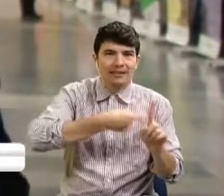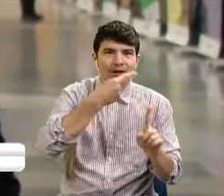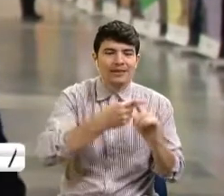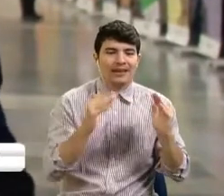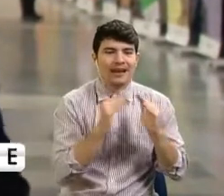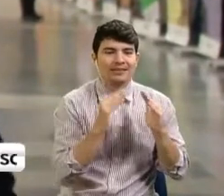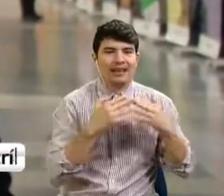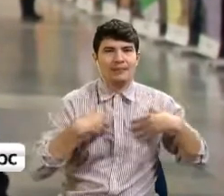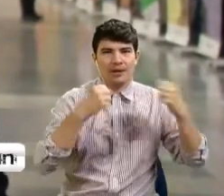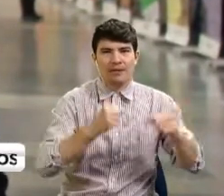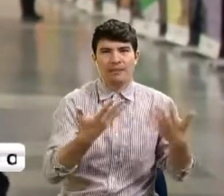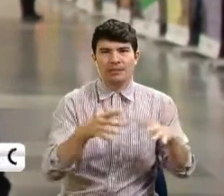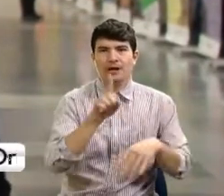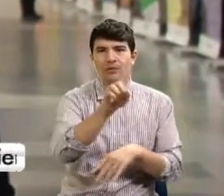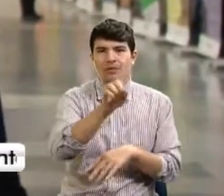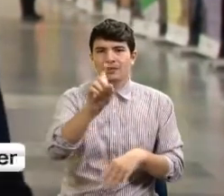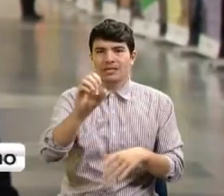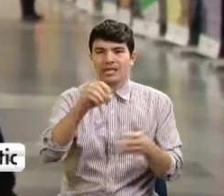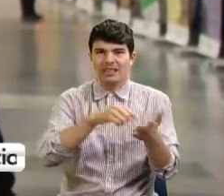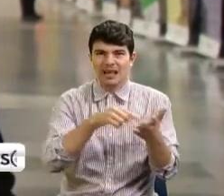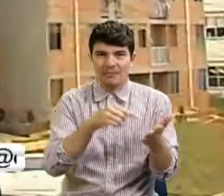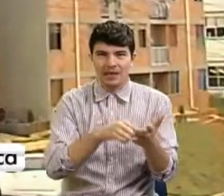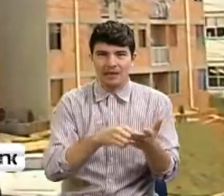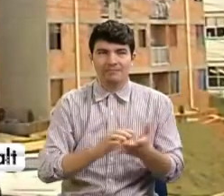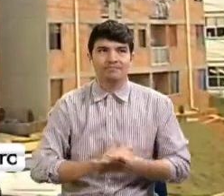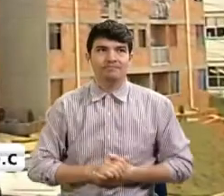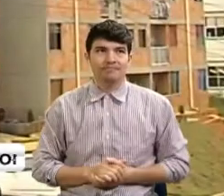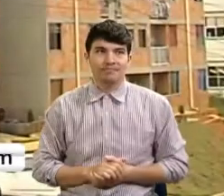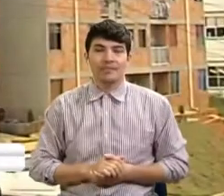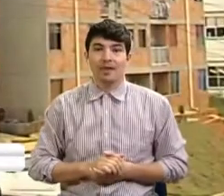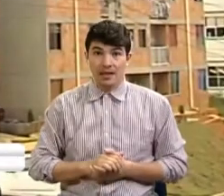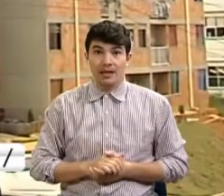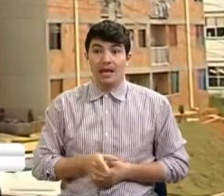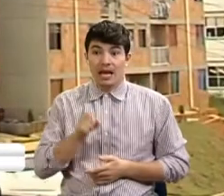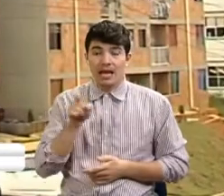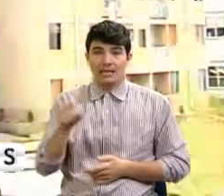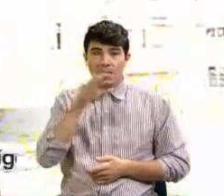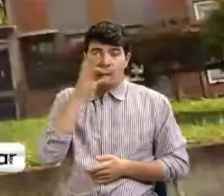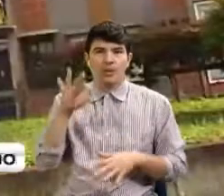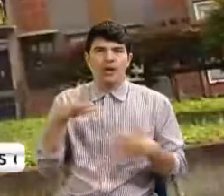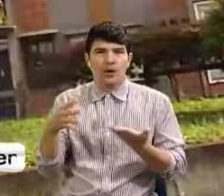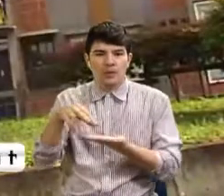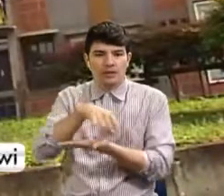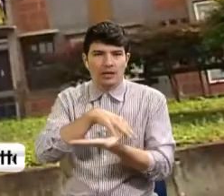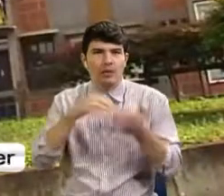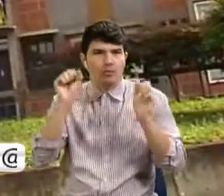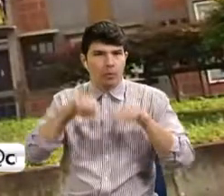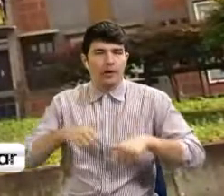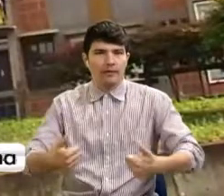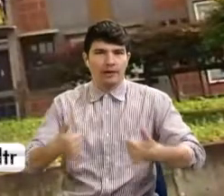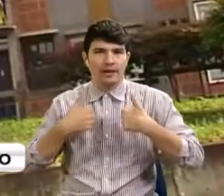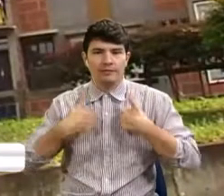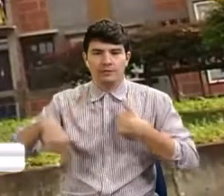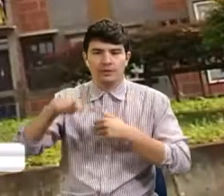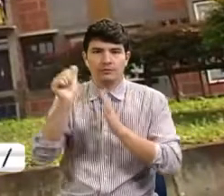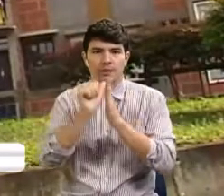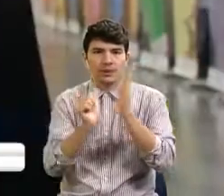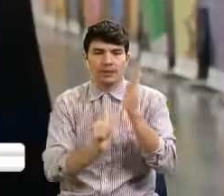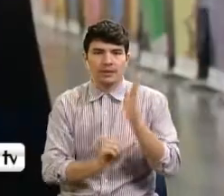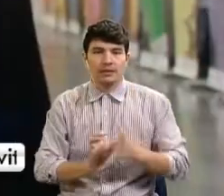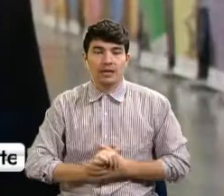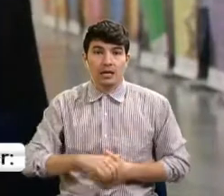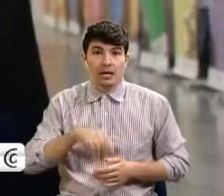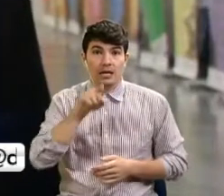alrededor de 160 mil pesos fernández núñez explicó como los santandereanos pueden ser beneficiarios de estos programas